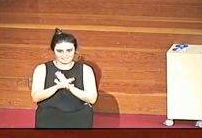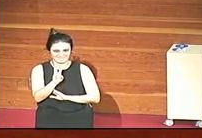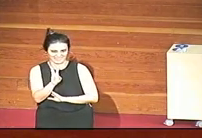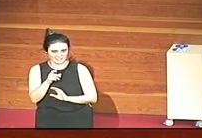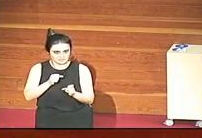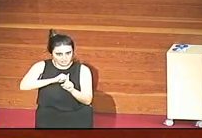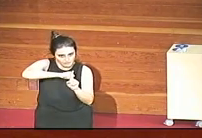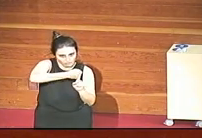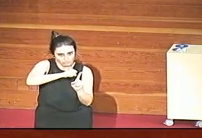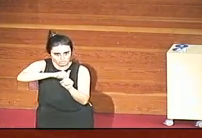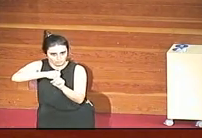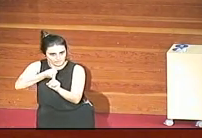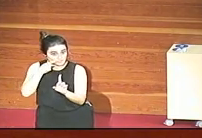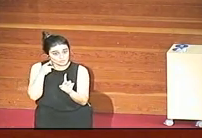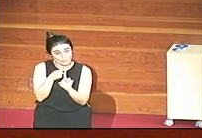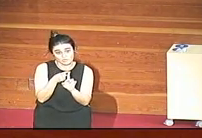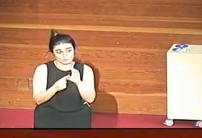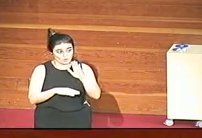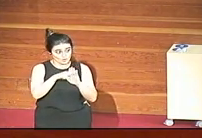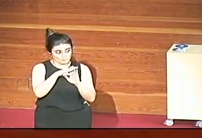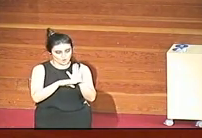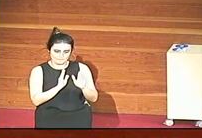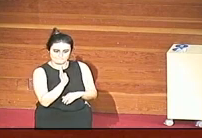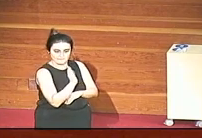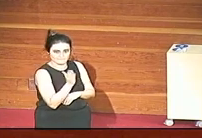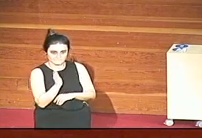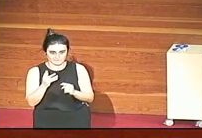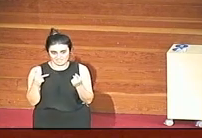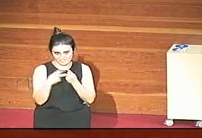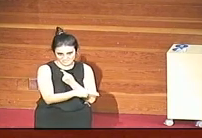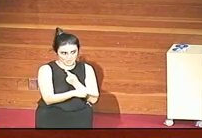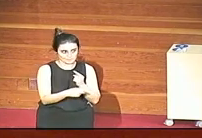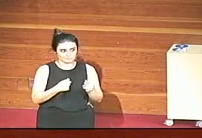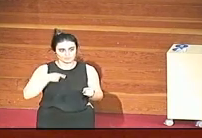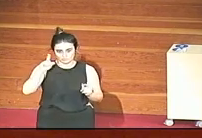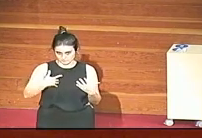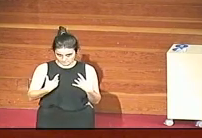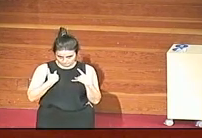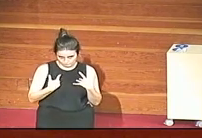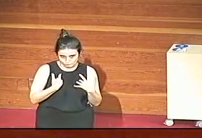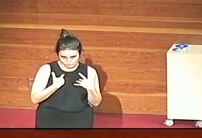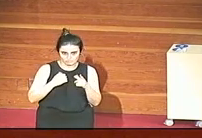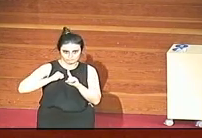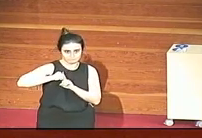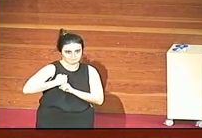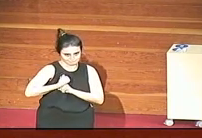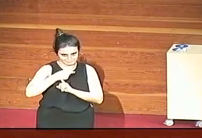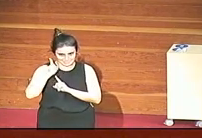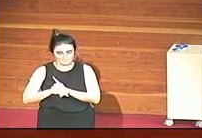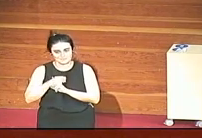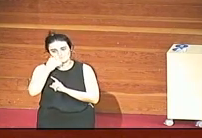emitir programas que les afecten dallas es sufrido y bueno pues